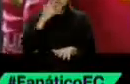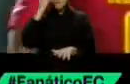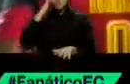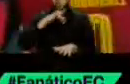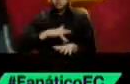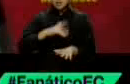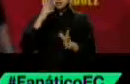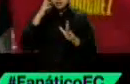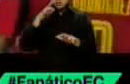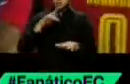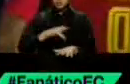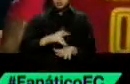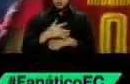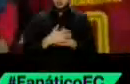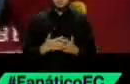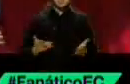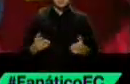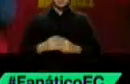decretada por parte del juez.